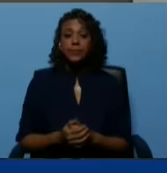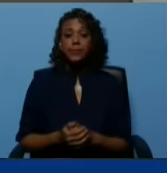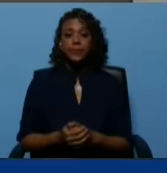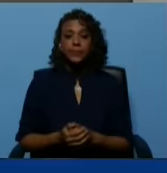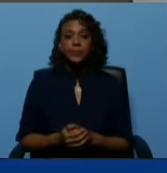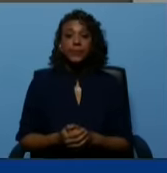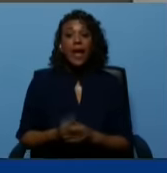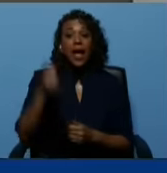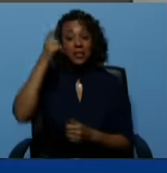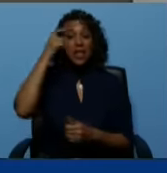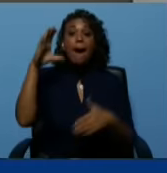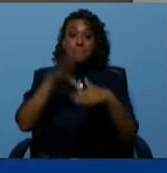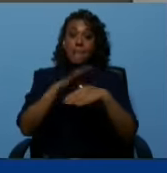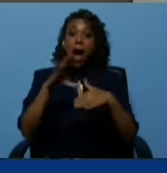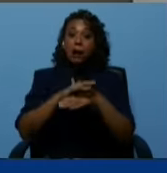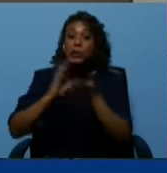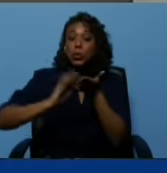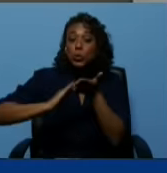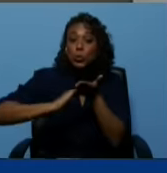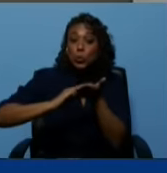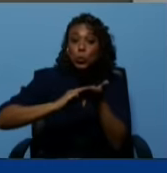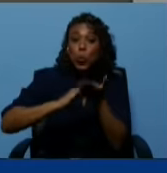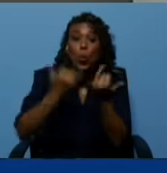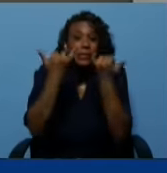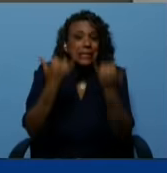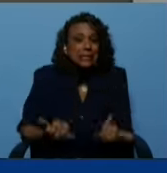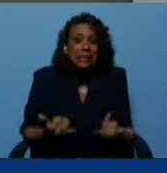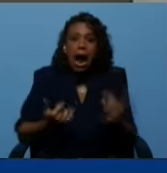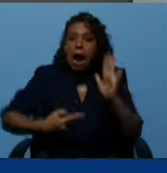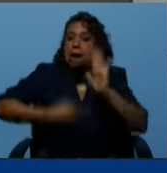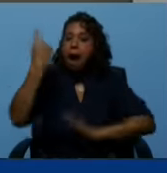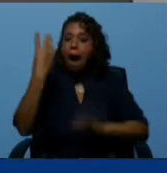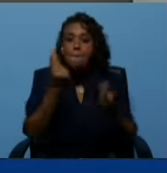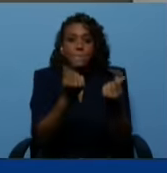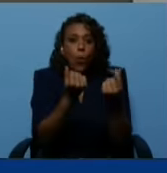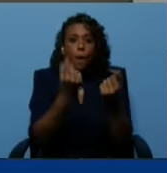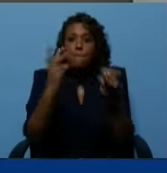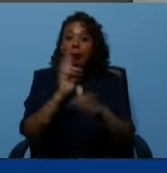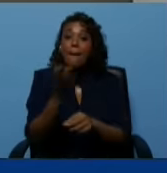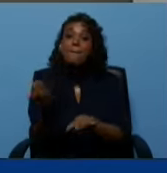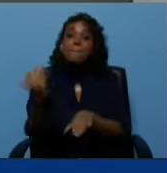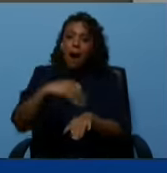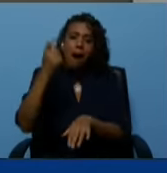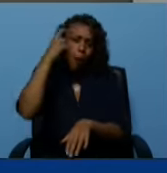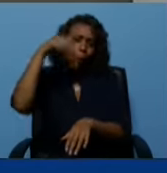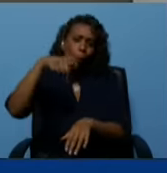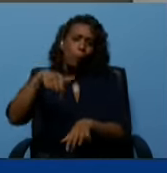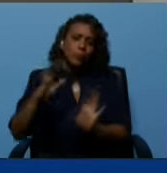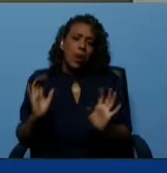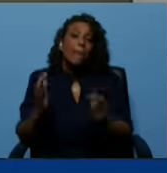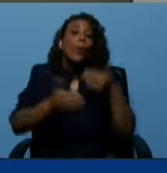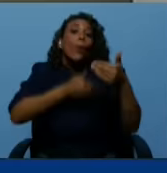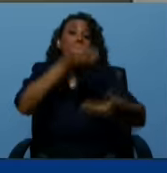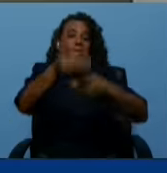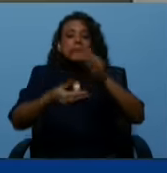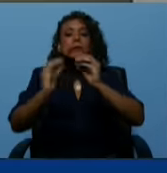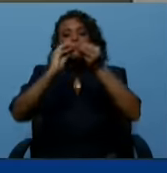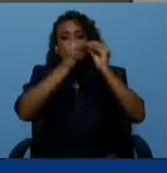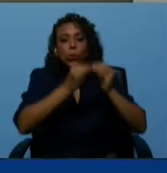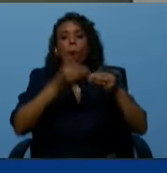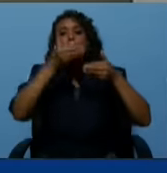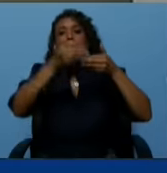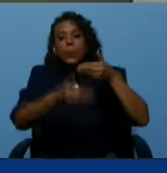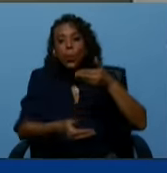El martes se subsanó más rápido que hoy. Hoy está el proceso de